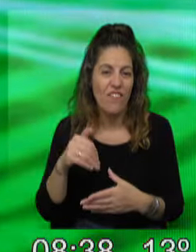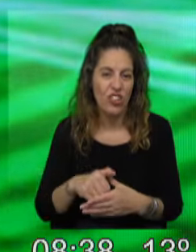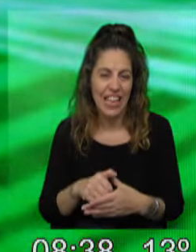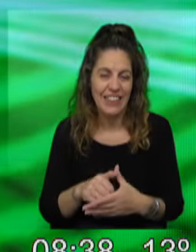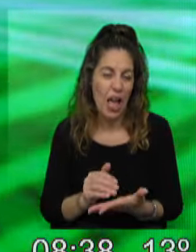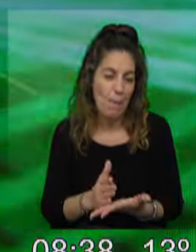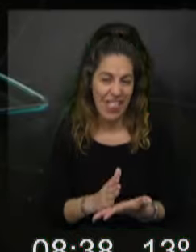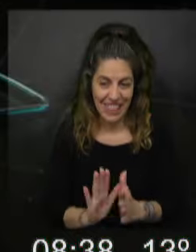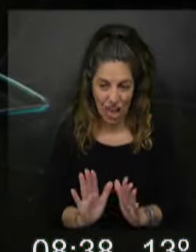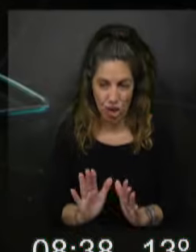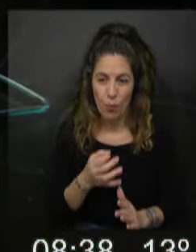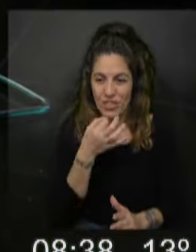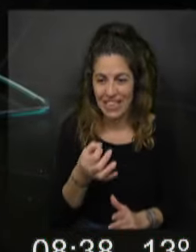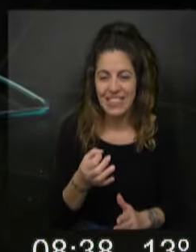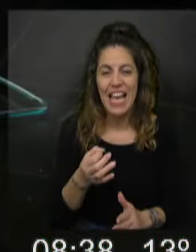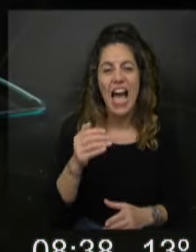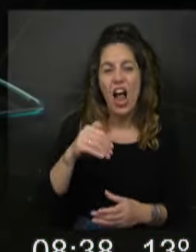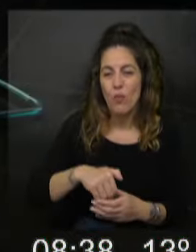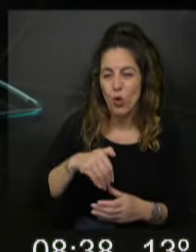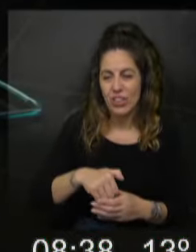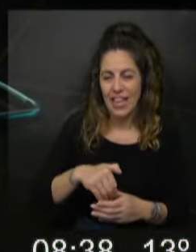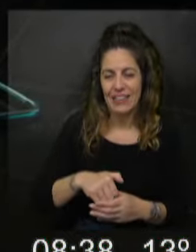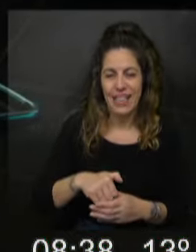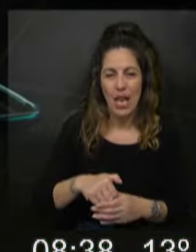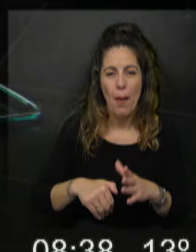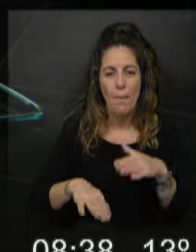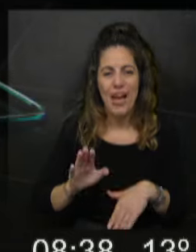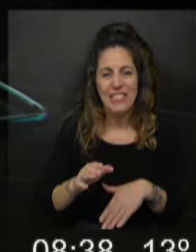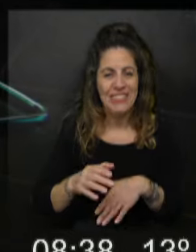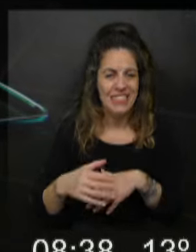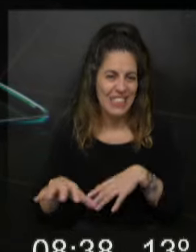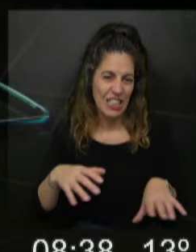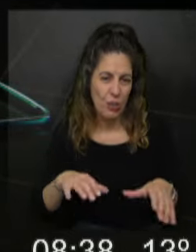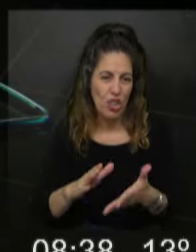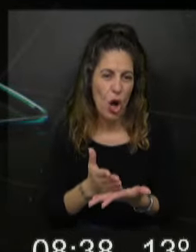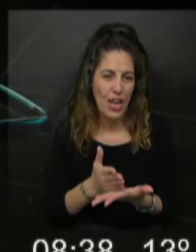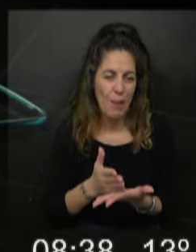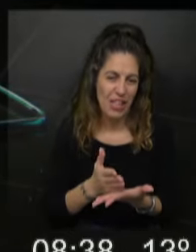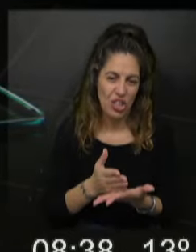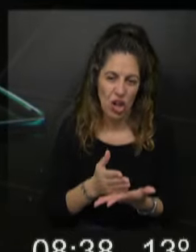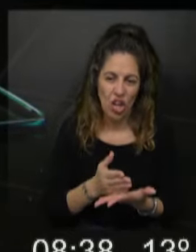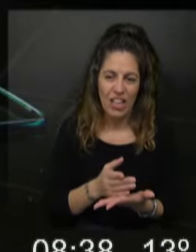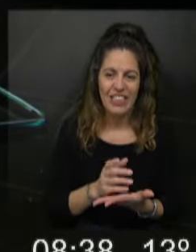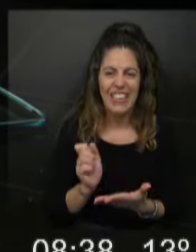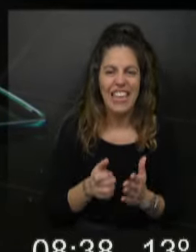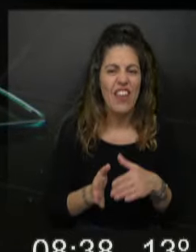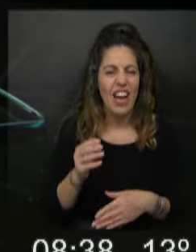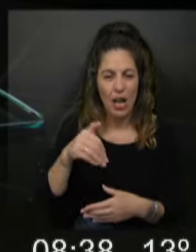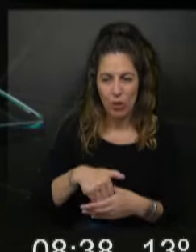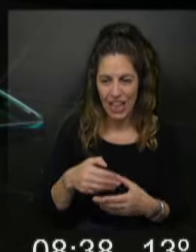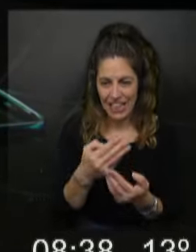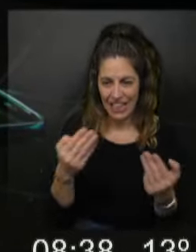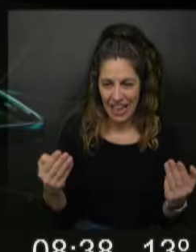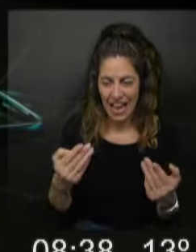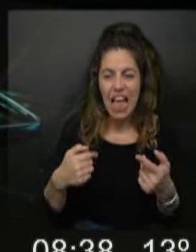mediano como se le llama al votante más distribuido en el medio del electorado este en general